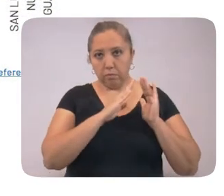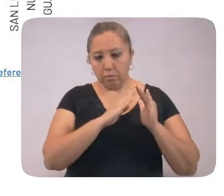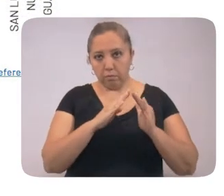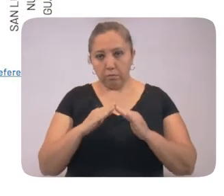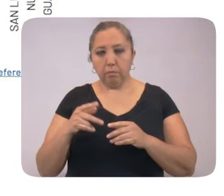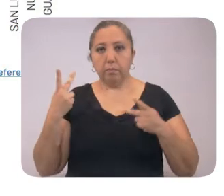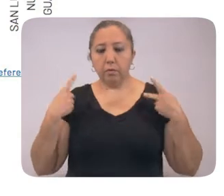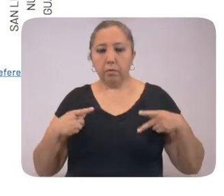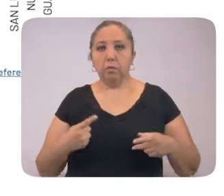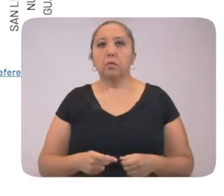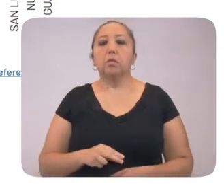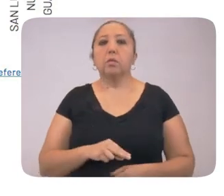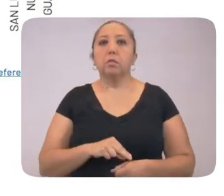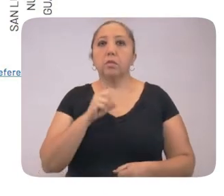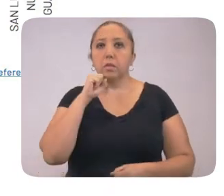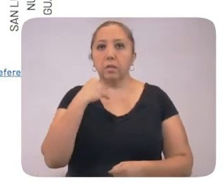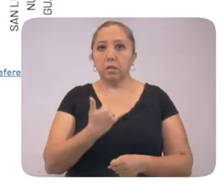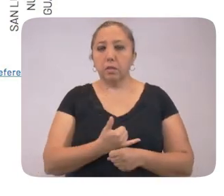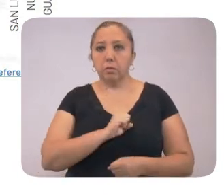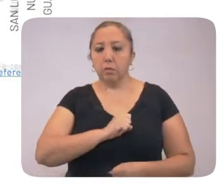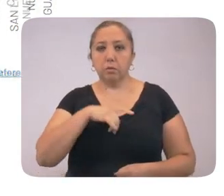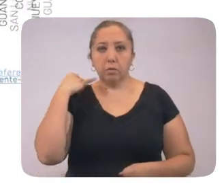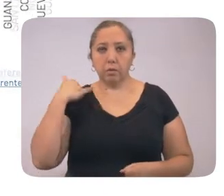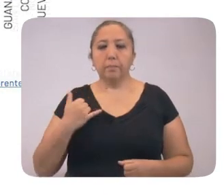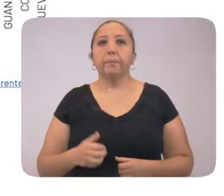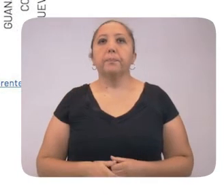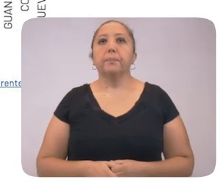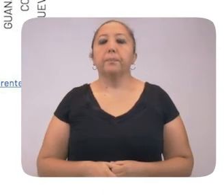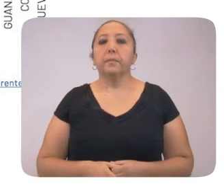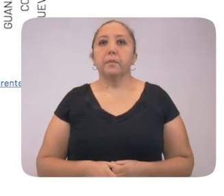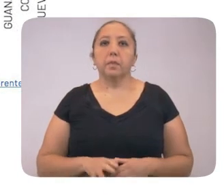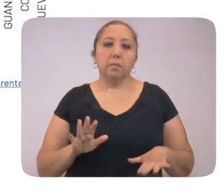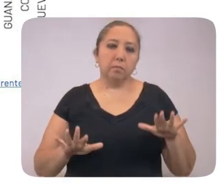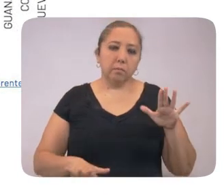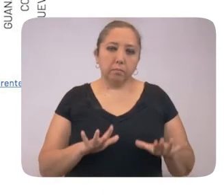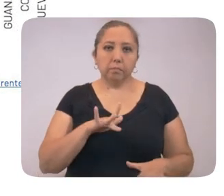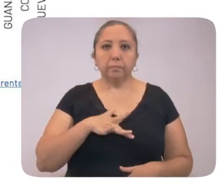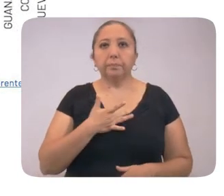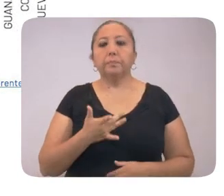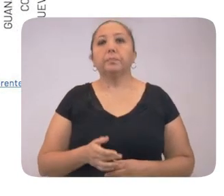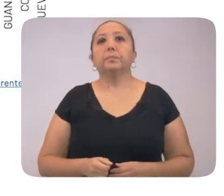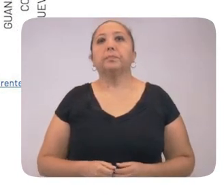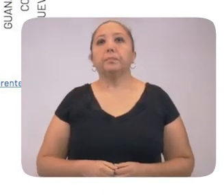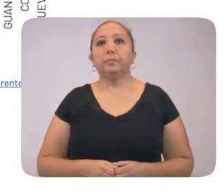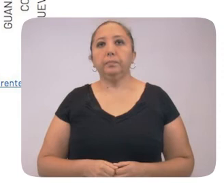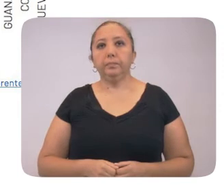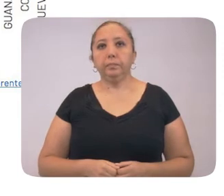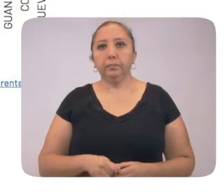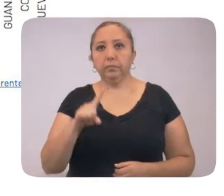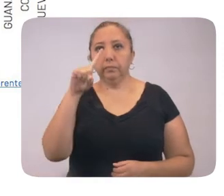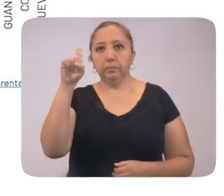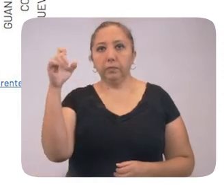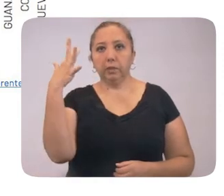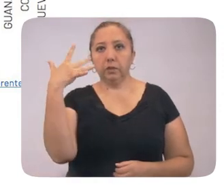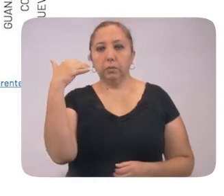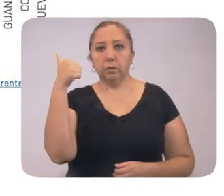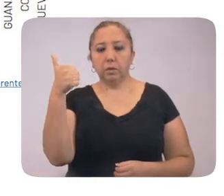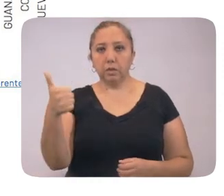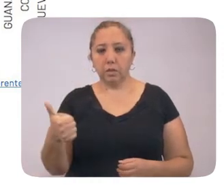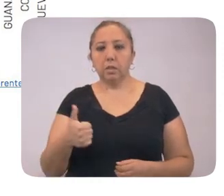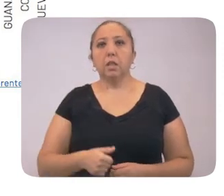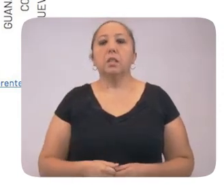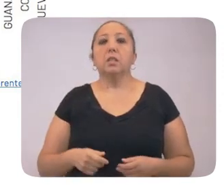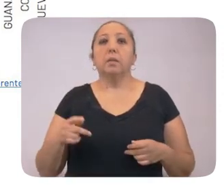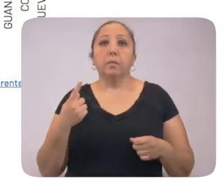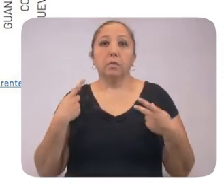por personal médico de la secretaría de salud de yucatán presentan síntomas leves 156 de los